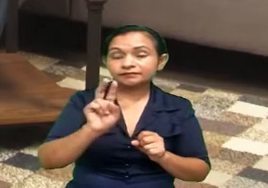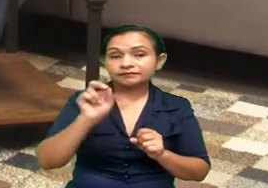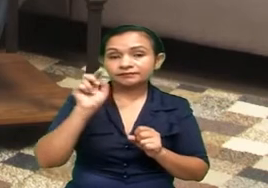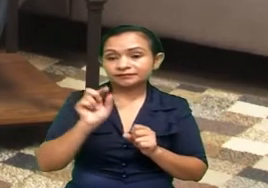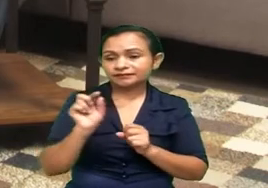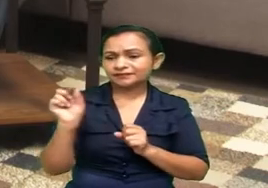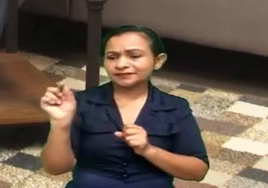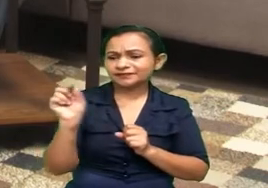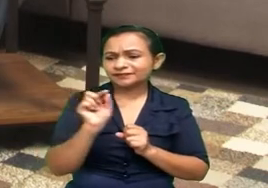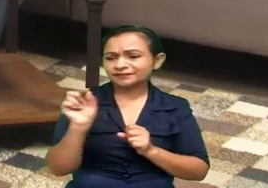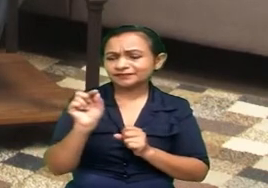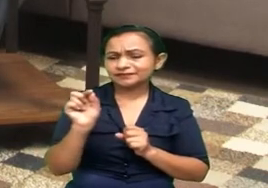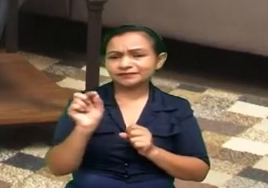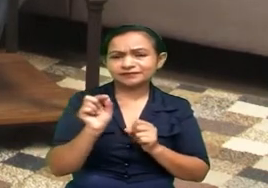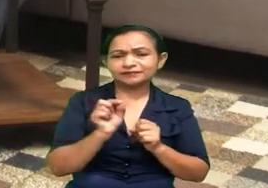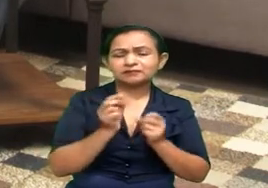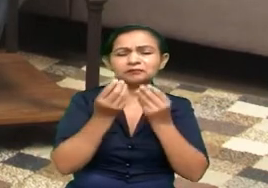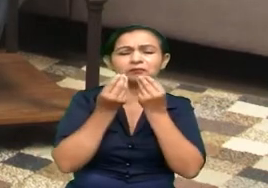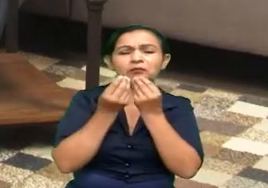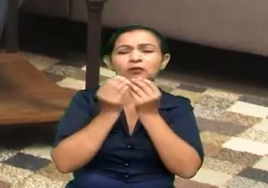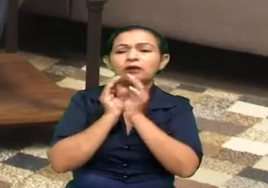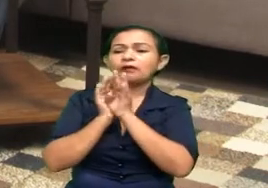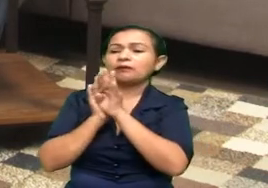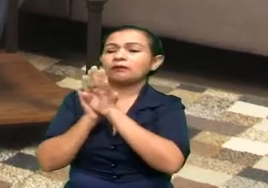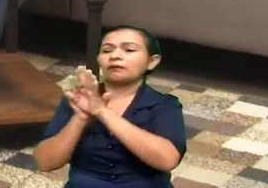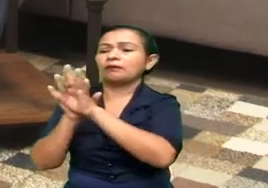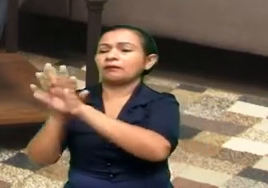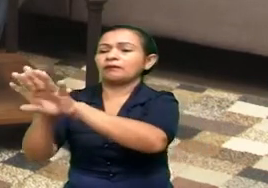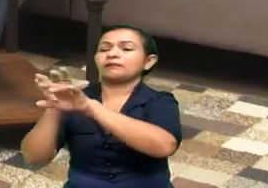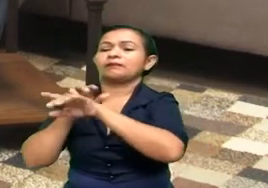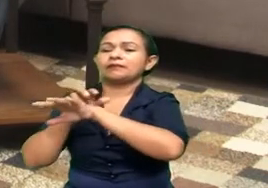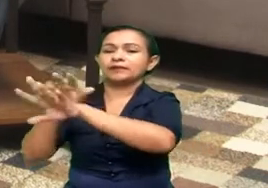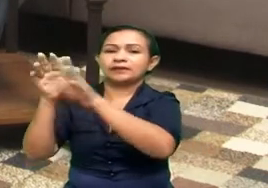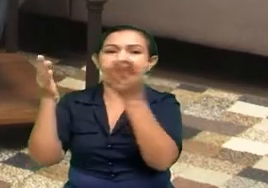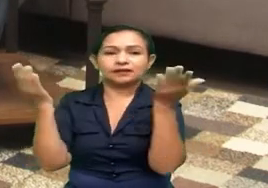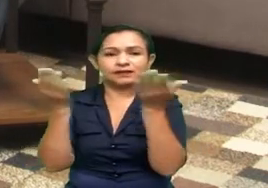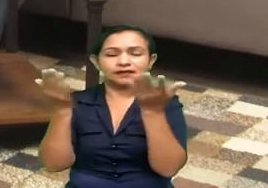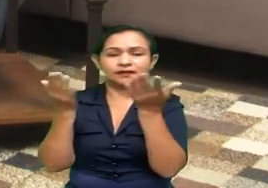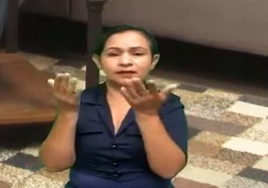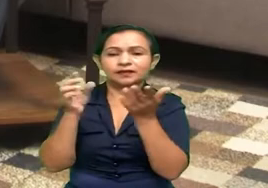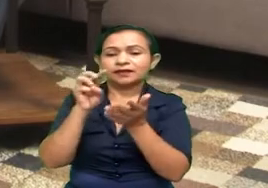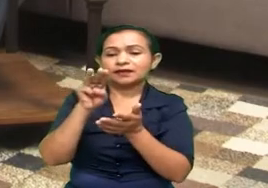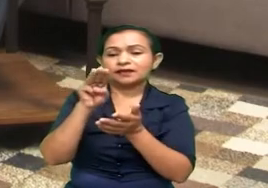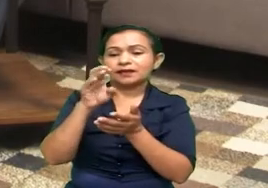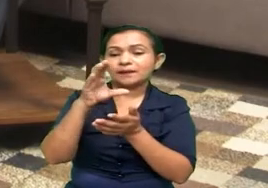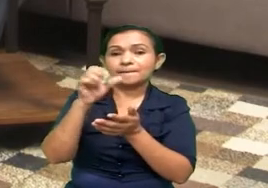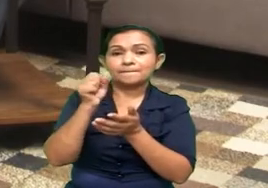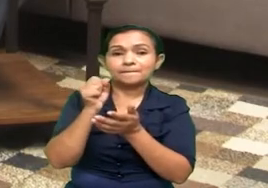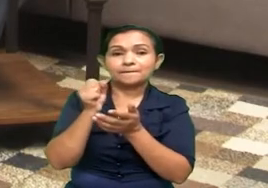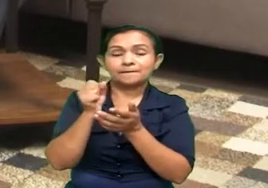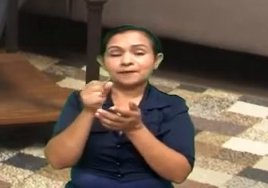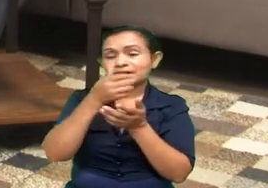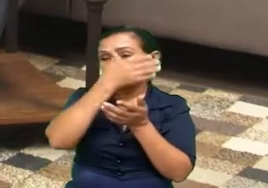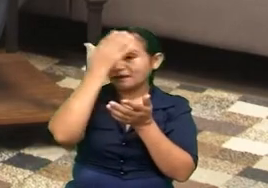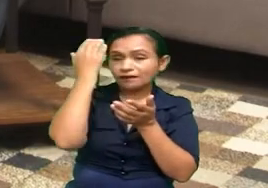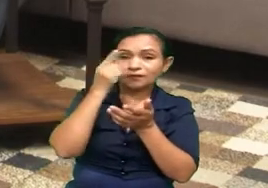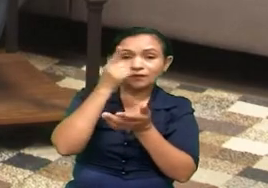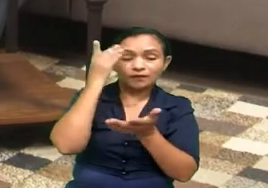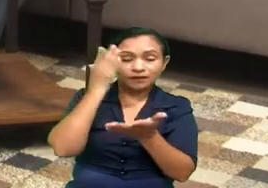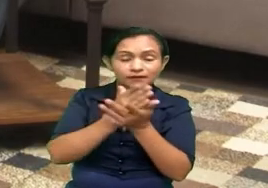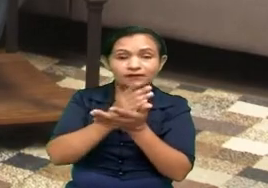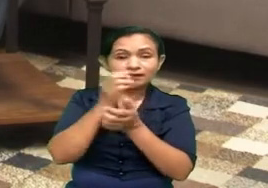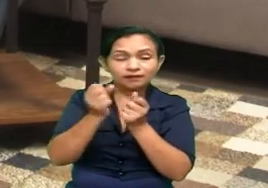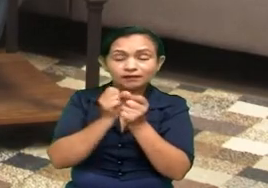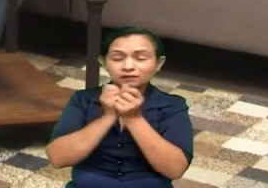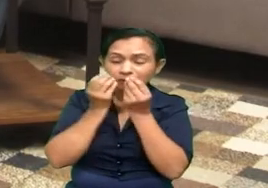Ahorita van en romería, no, ni que fuera la Meca, que van los musulmanes una vez al año